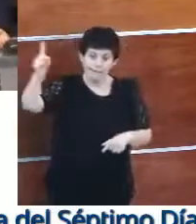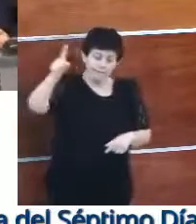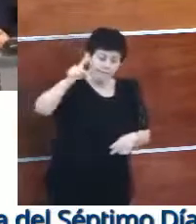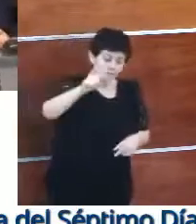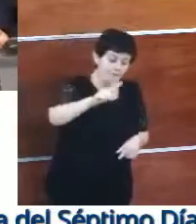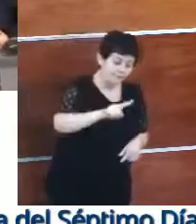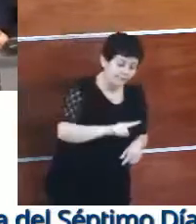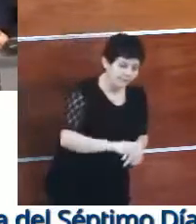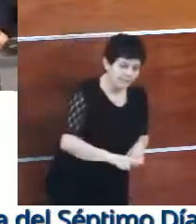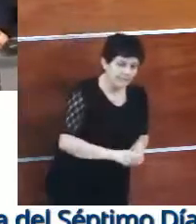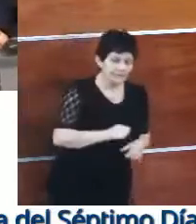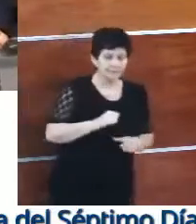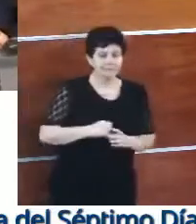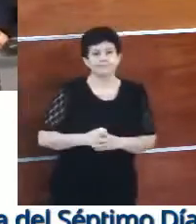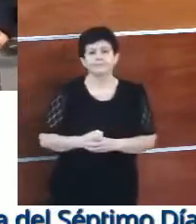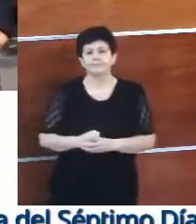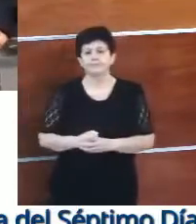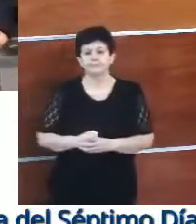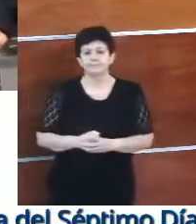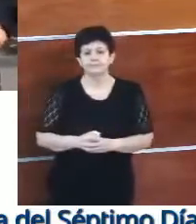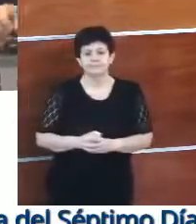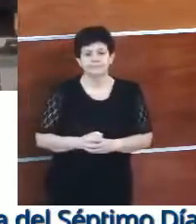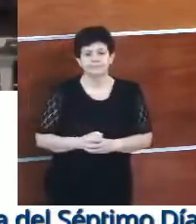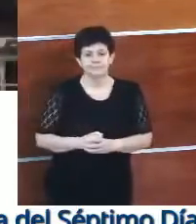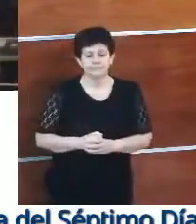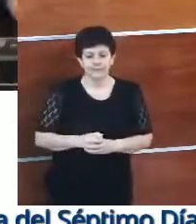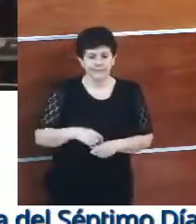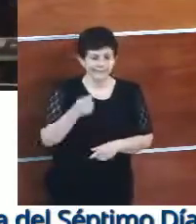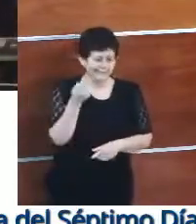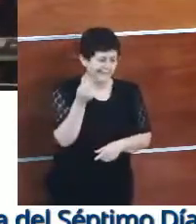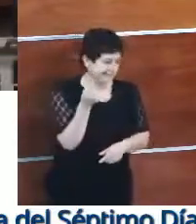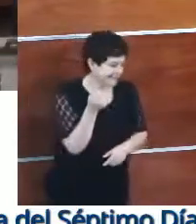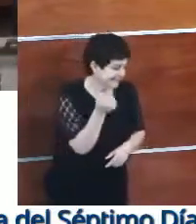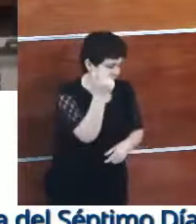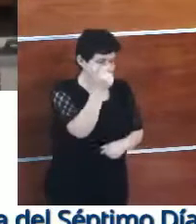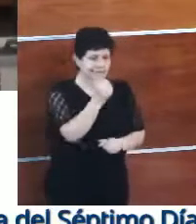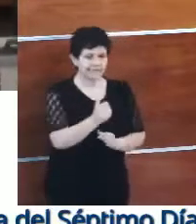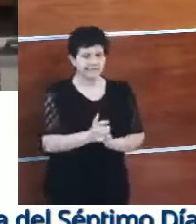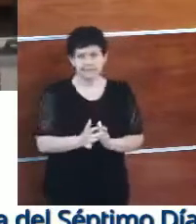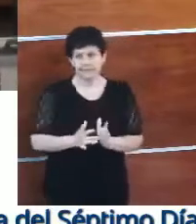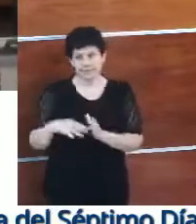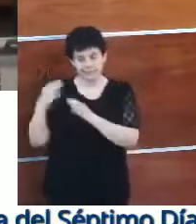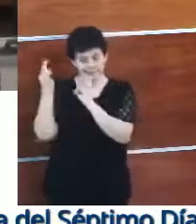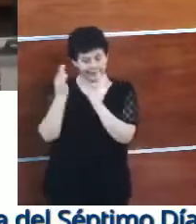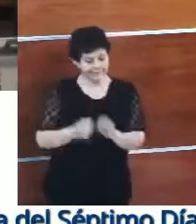a día de este mundo. Y en breve, de manera súbita,